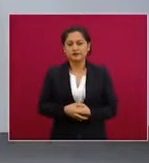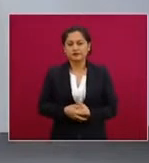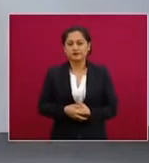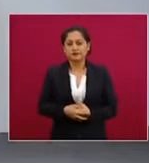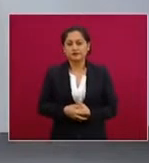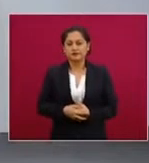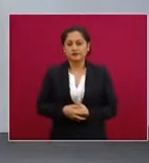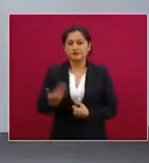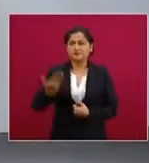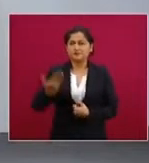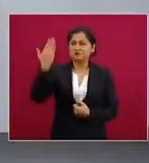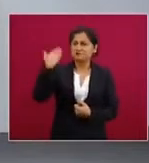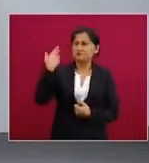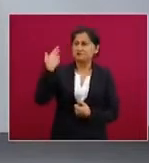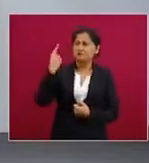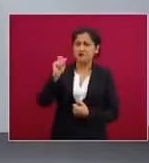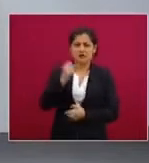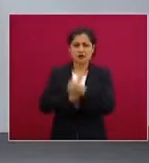hace 20 años,